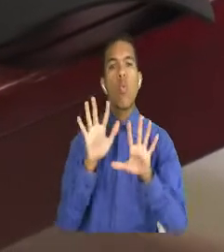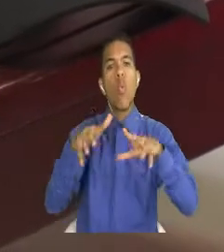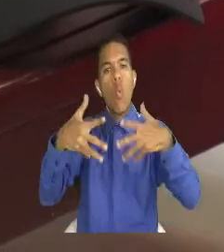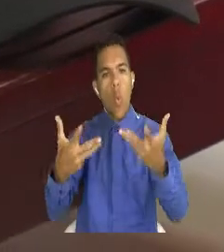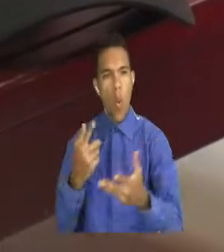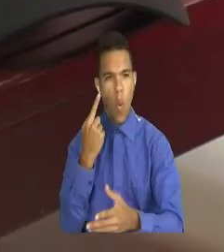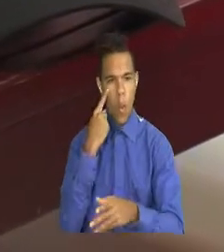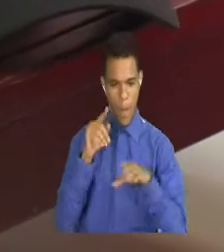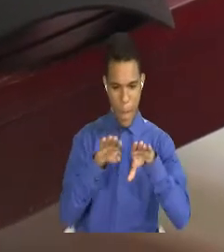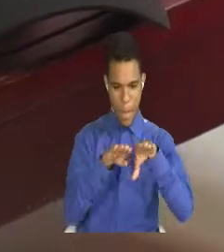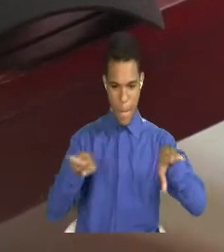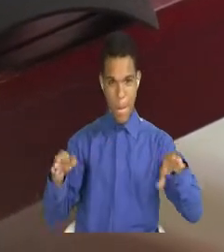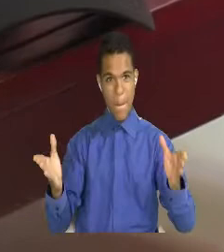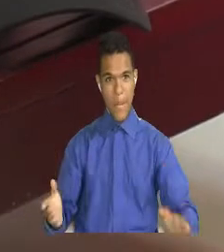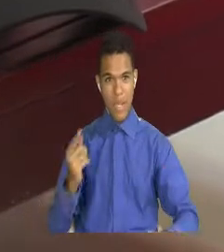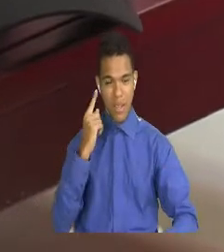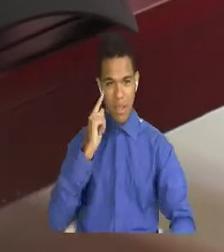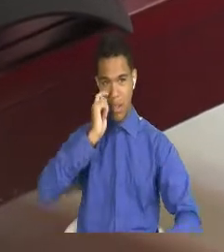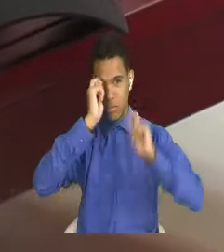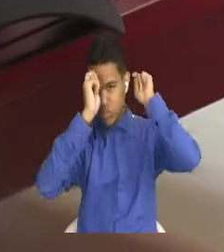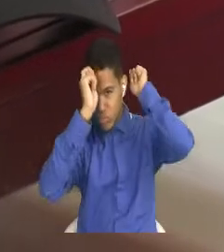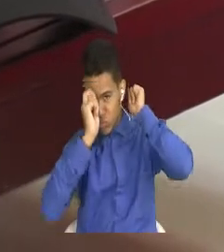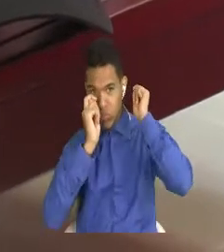en la mesa, que son mousse, cachuchas,